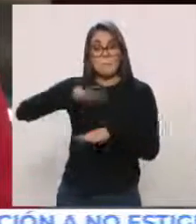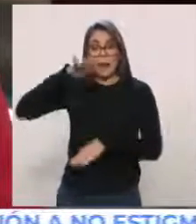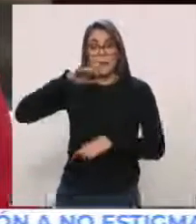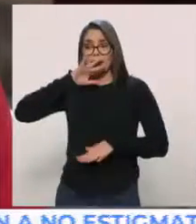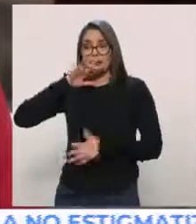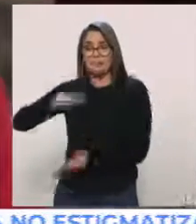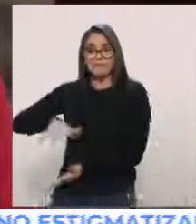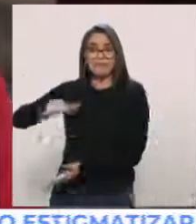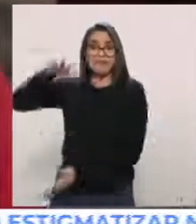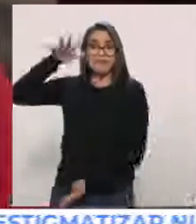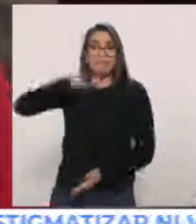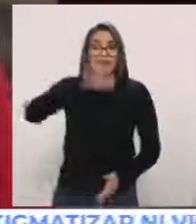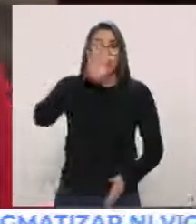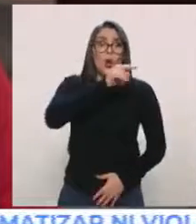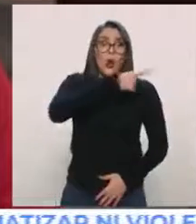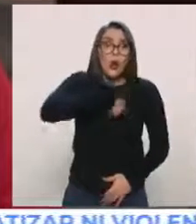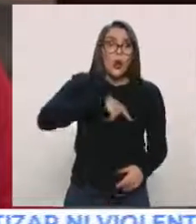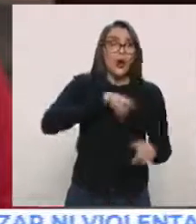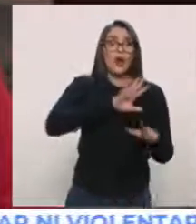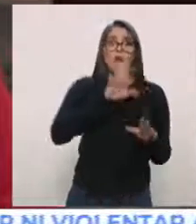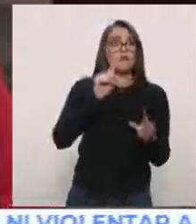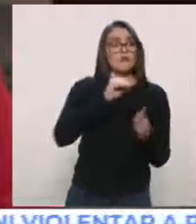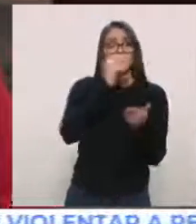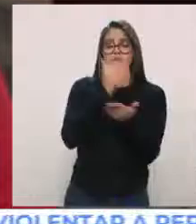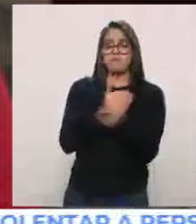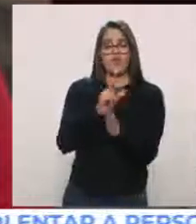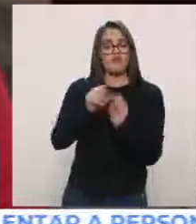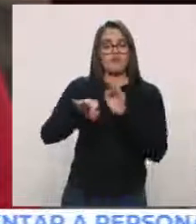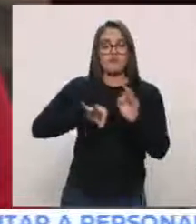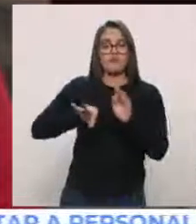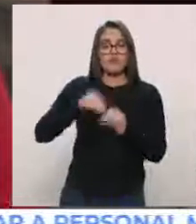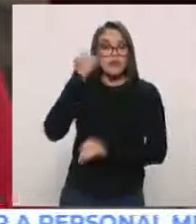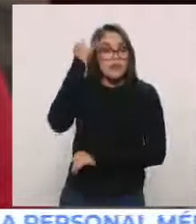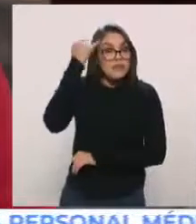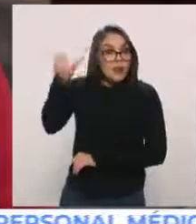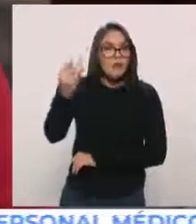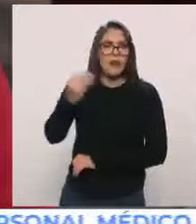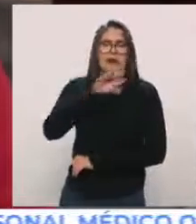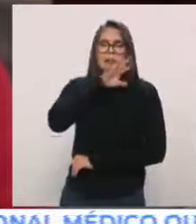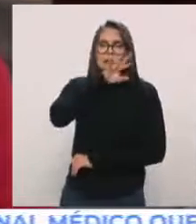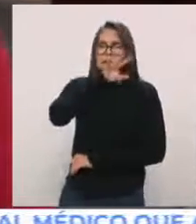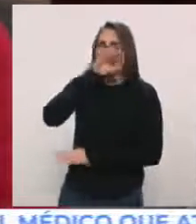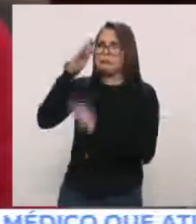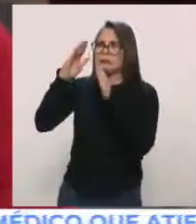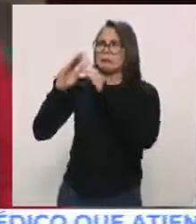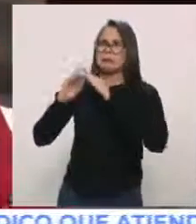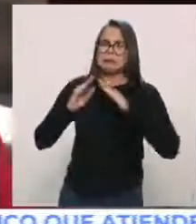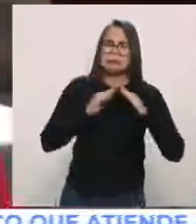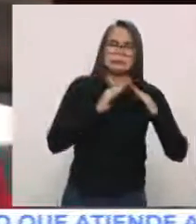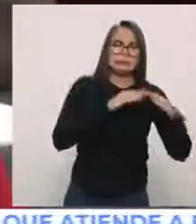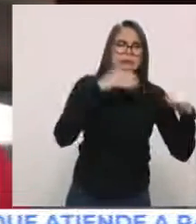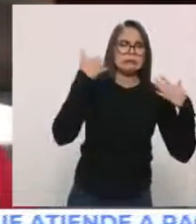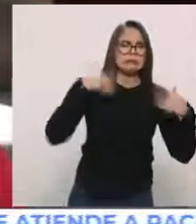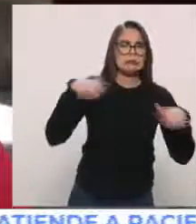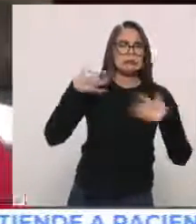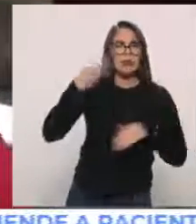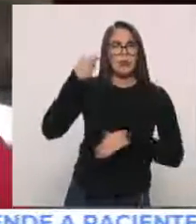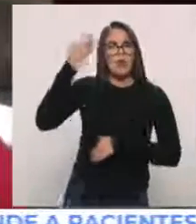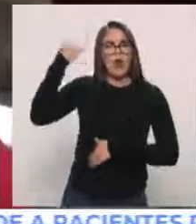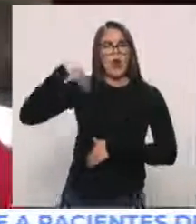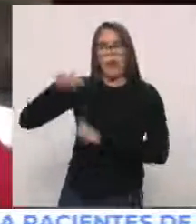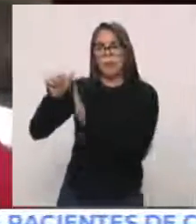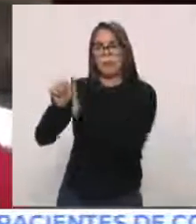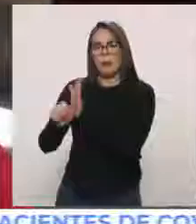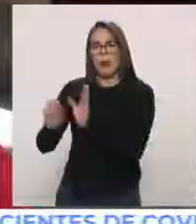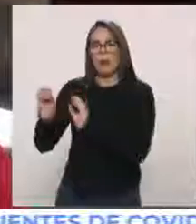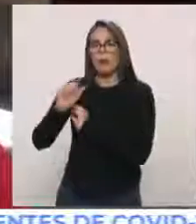detuvieran sería un foco de infección mayor todavía, porque están aprovechando para sacar todo lo que no han sacado en meses.